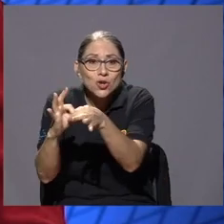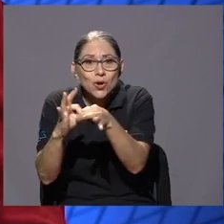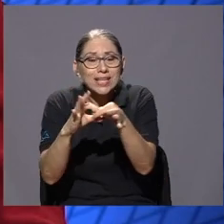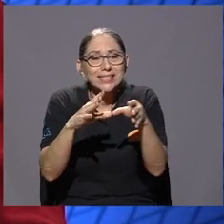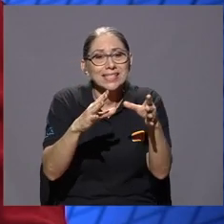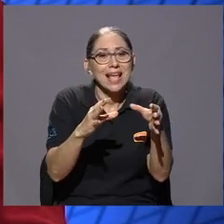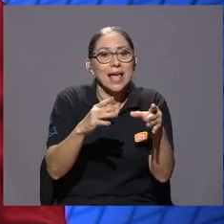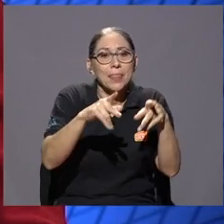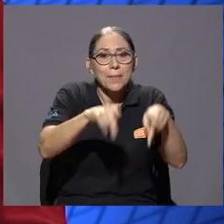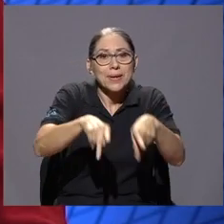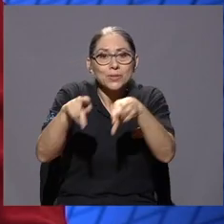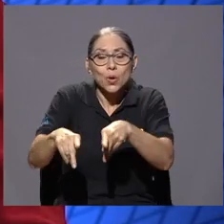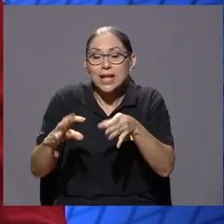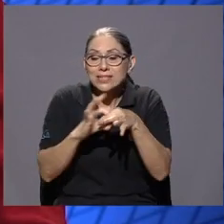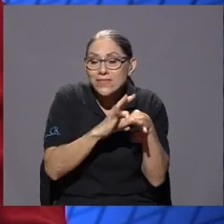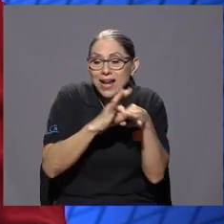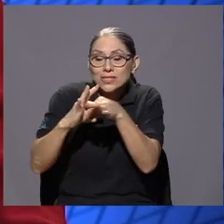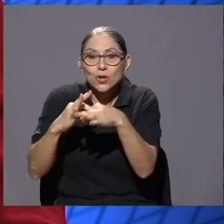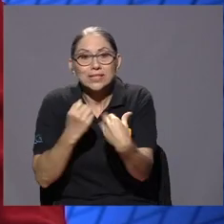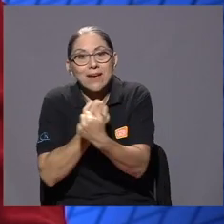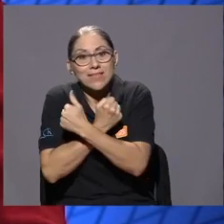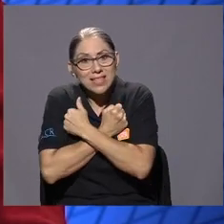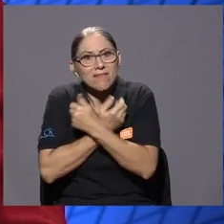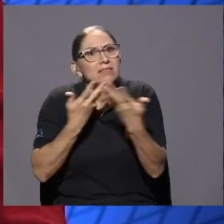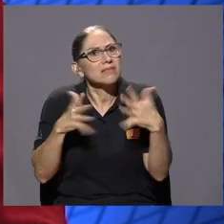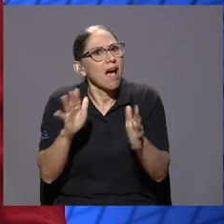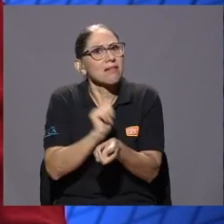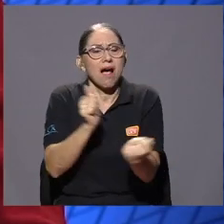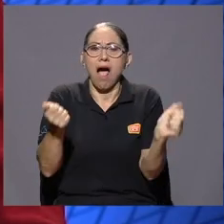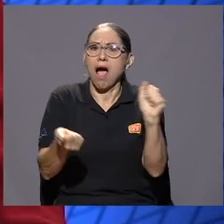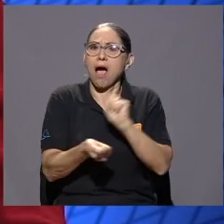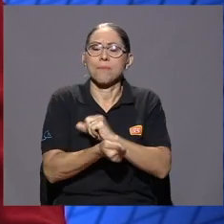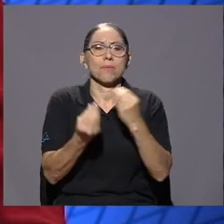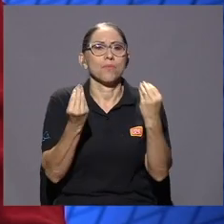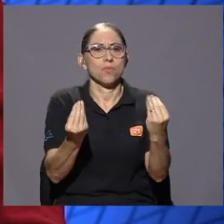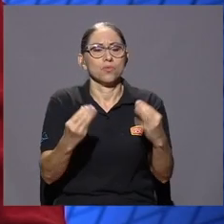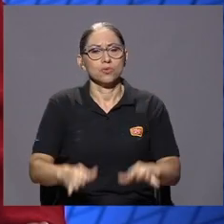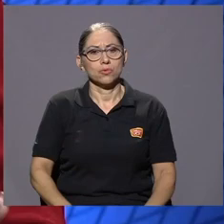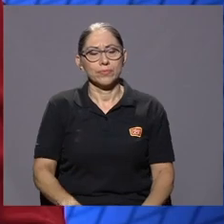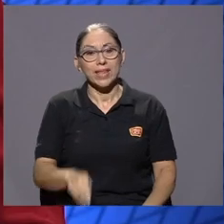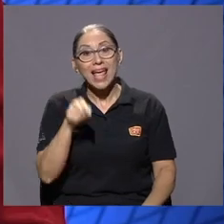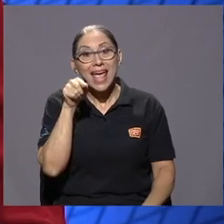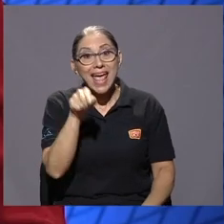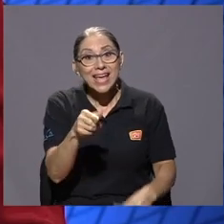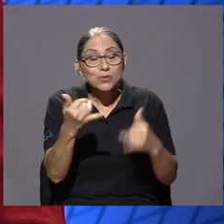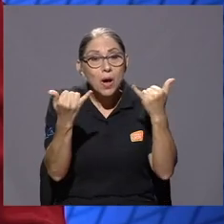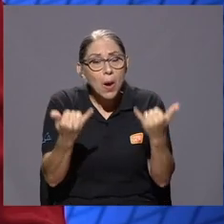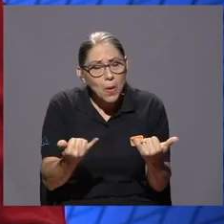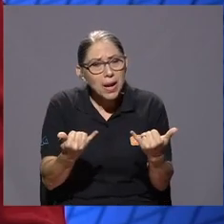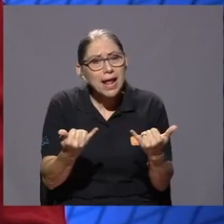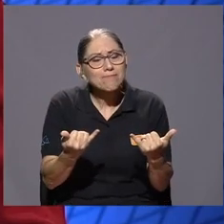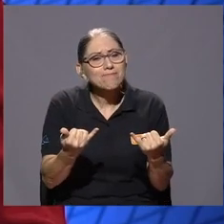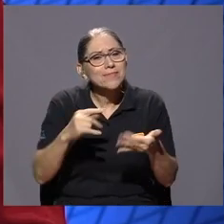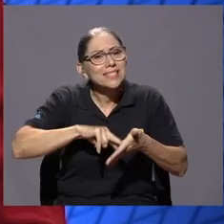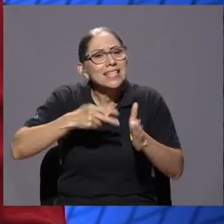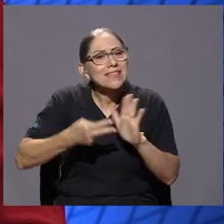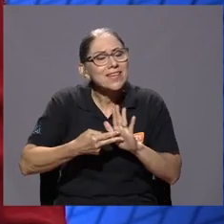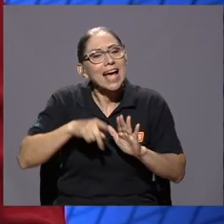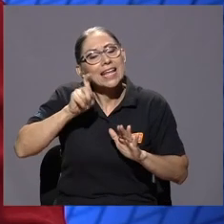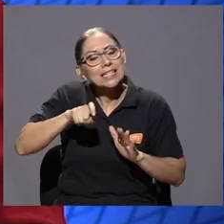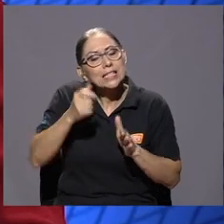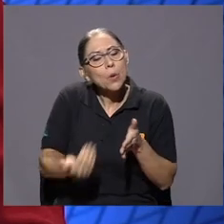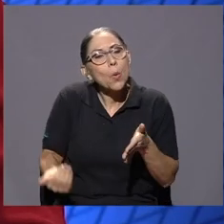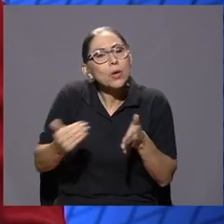relaciones afectivas ha cambiado significativamente. Y a su vez, esto ha conllevado a esta revisión